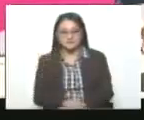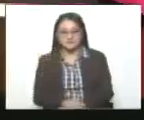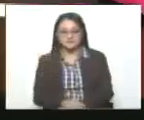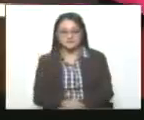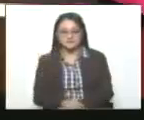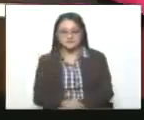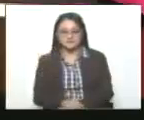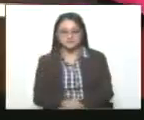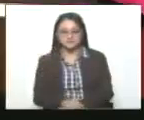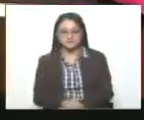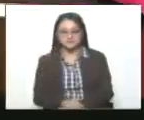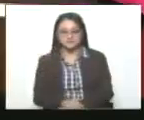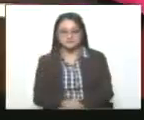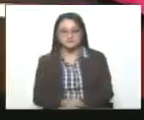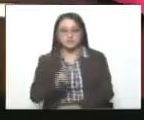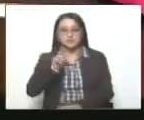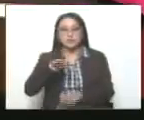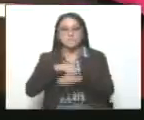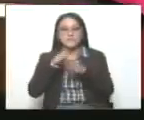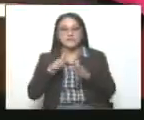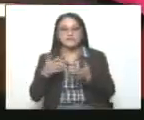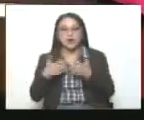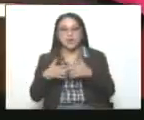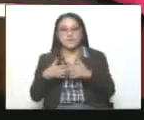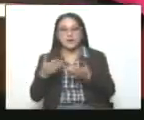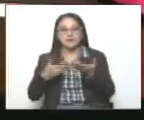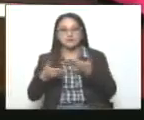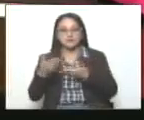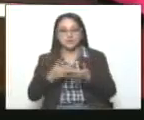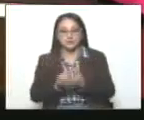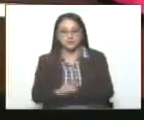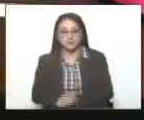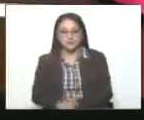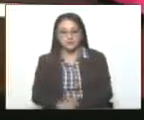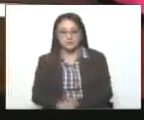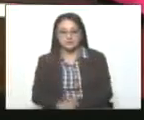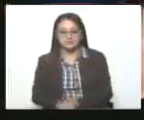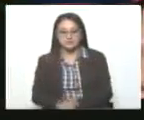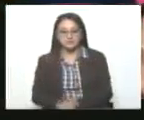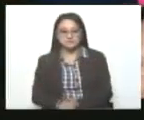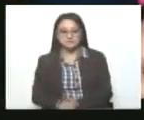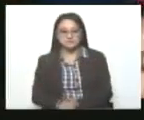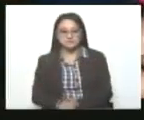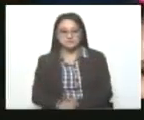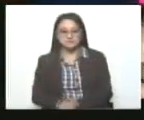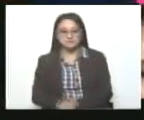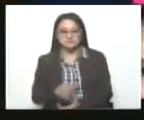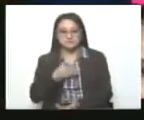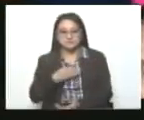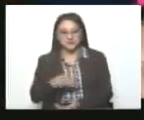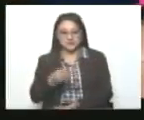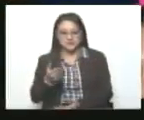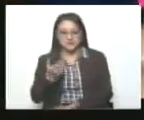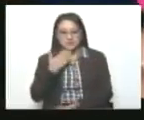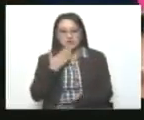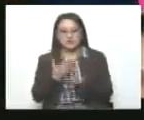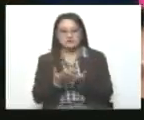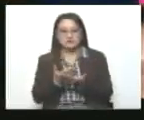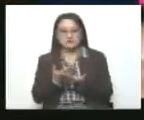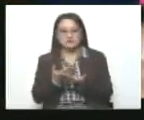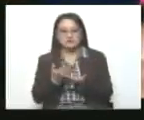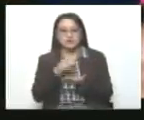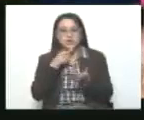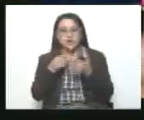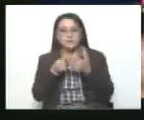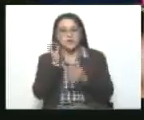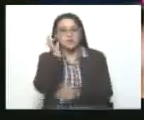Adelante. Nueva ministra de Comercio. Presidente, quiero agradecer en nombre de la mujer venezolana. Usted ha